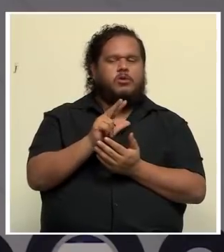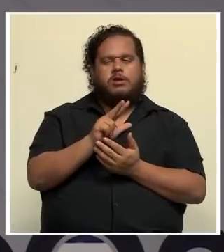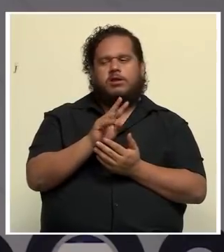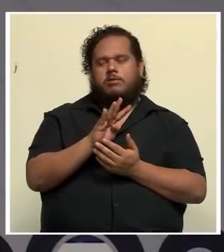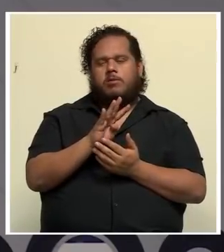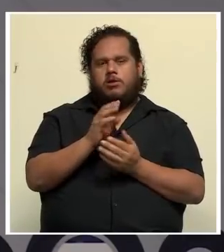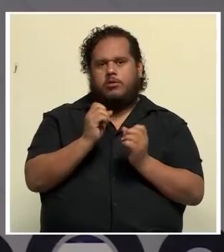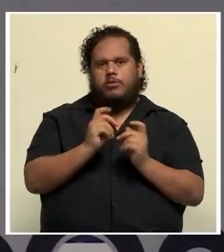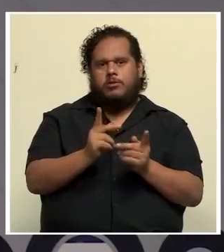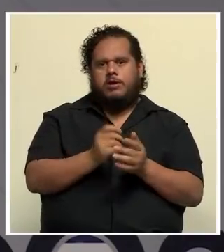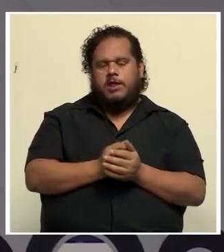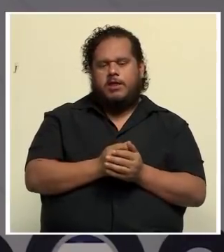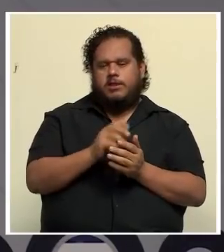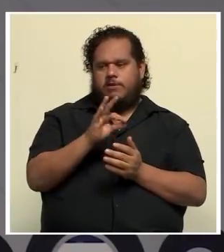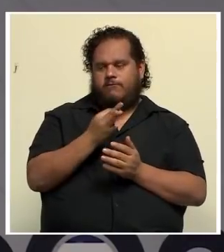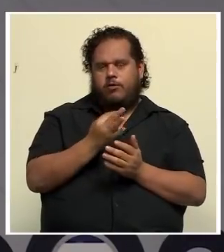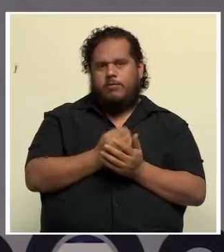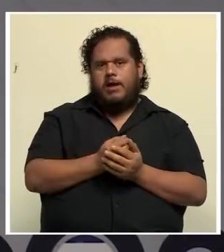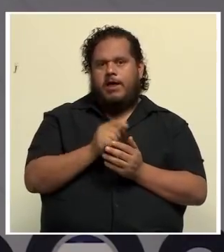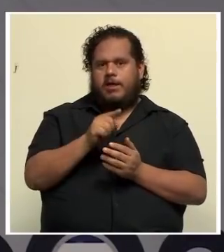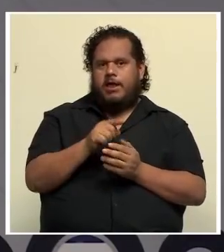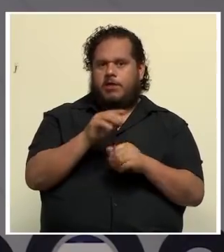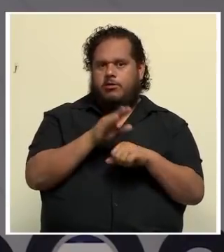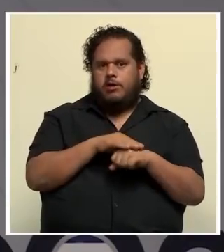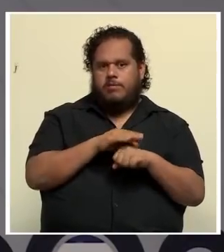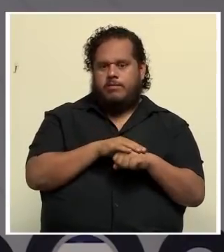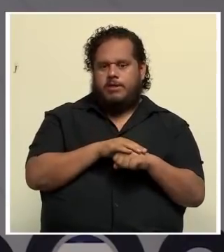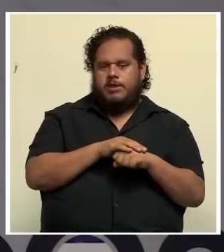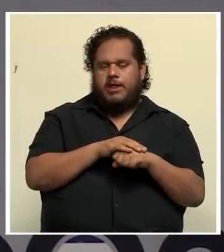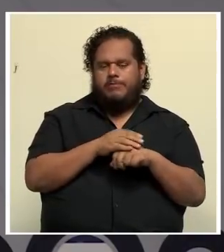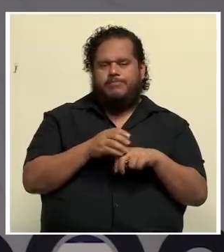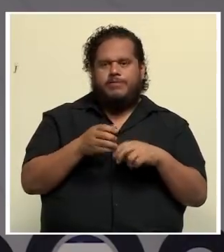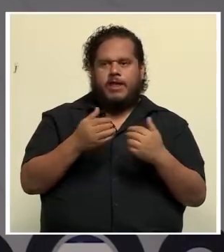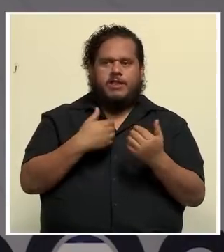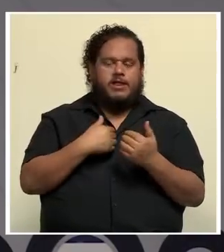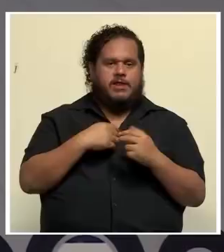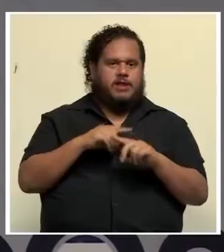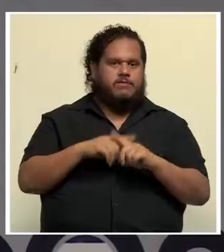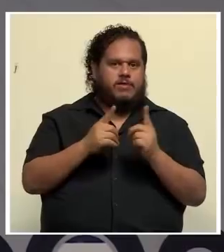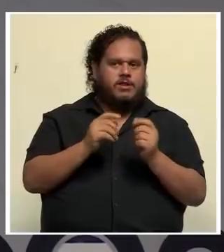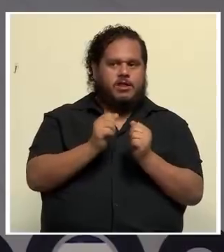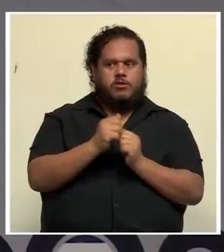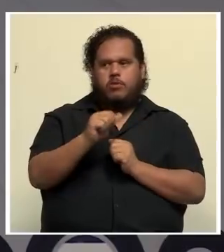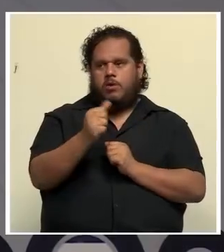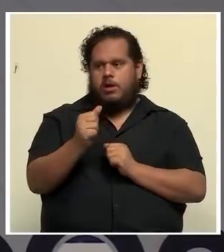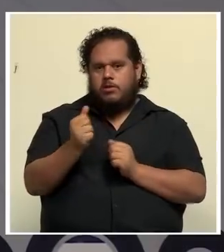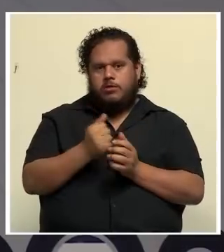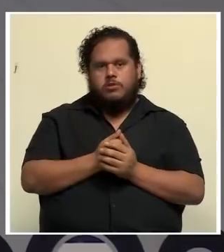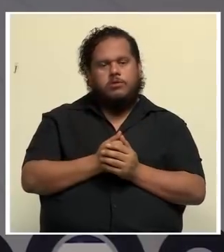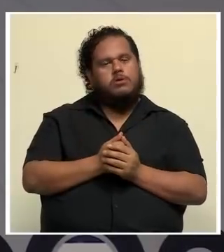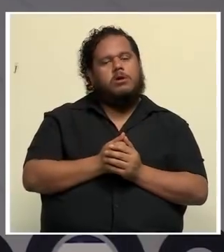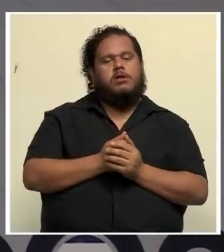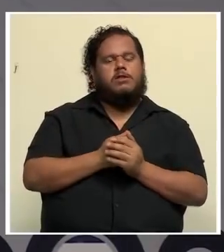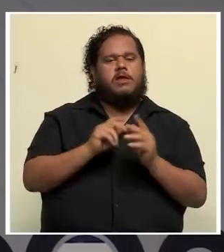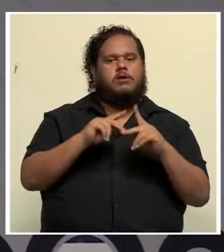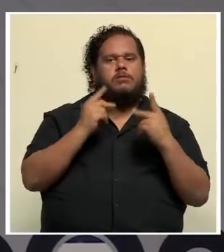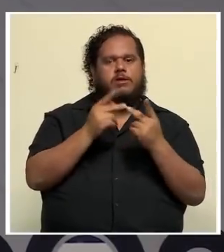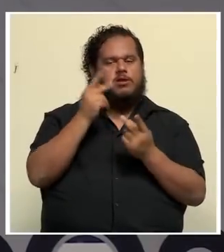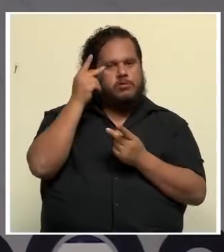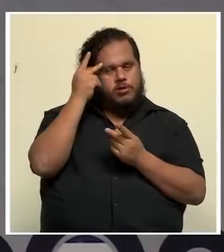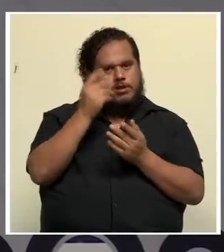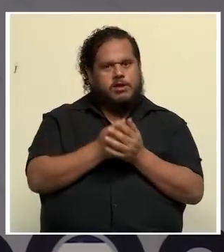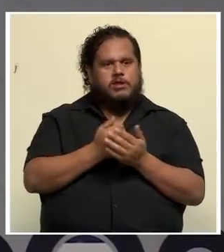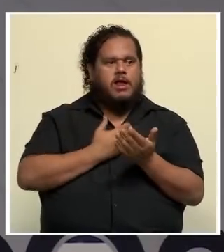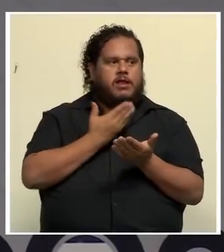4 oportunidades, de manera tal que esto le permita sentar diferencias con respecto al resto de los partidos y de